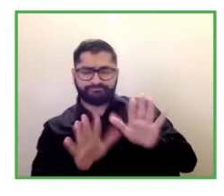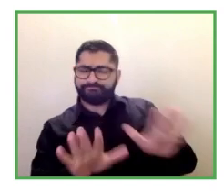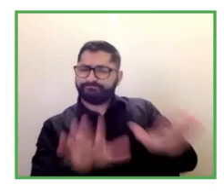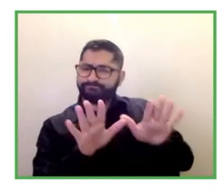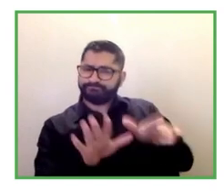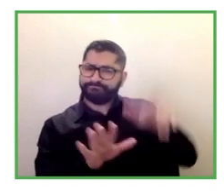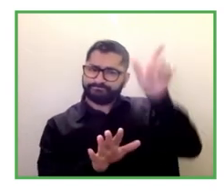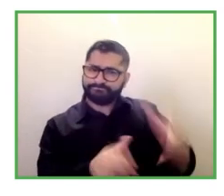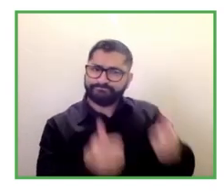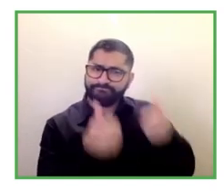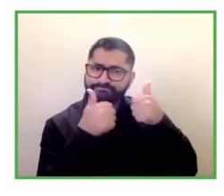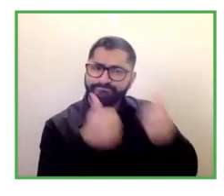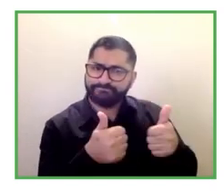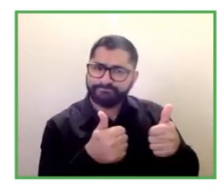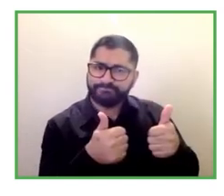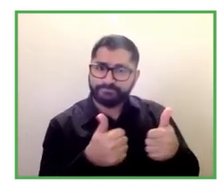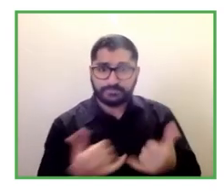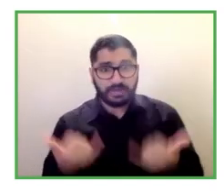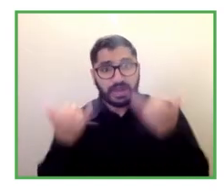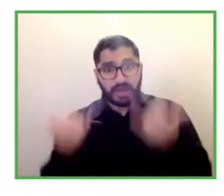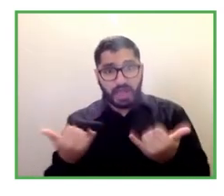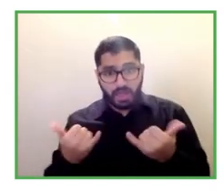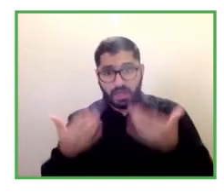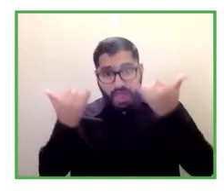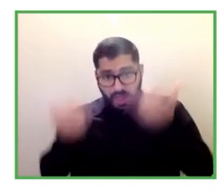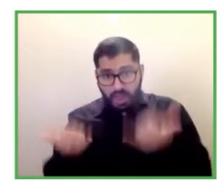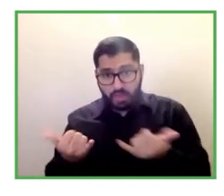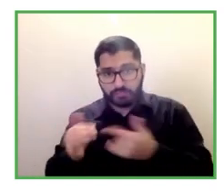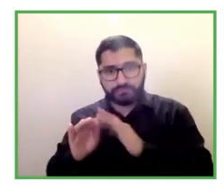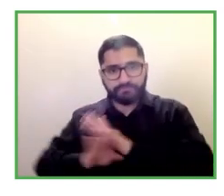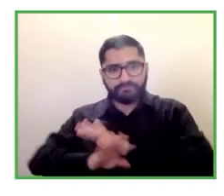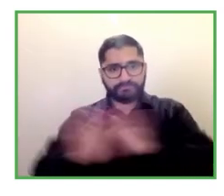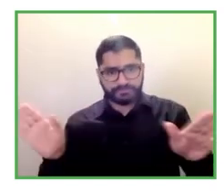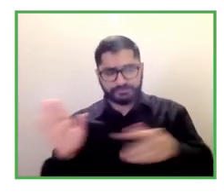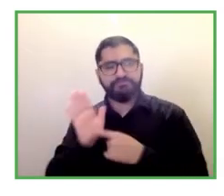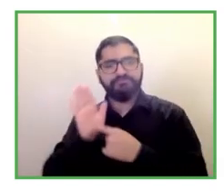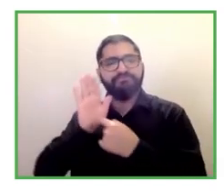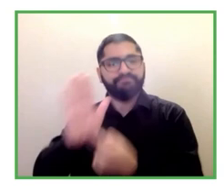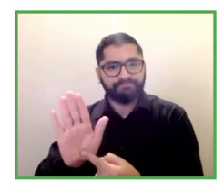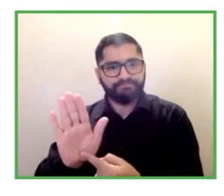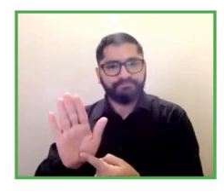Entonces, para cerrar esta sesión, solamente quiero decir que, bueno,